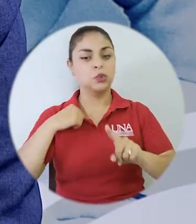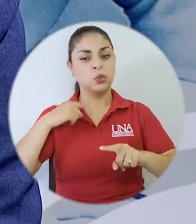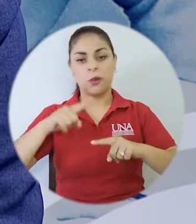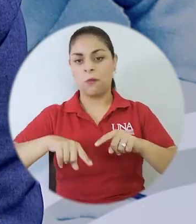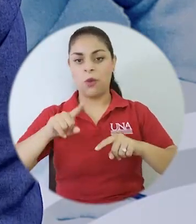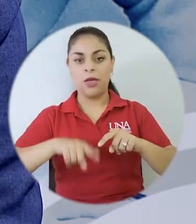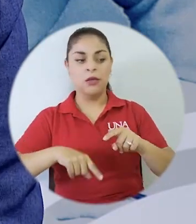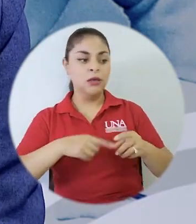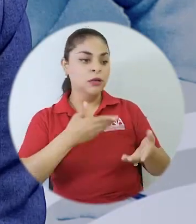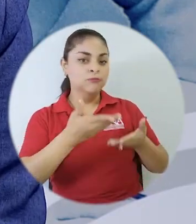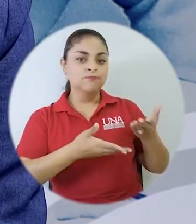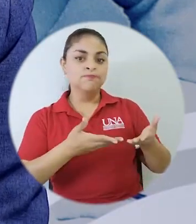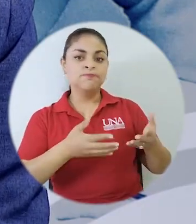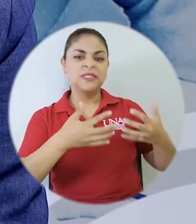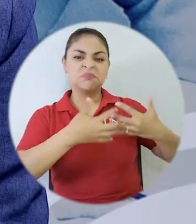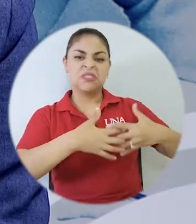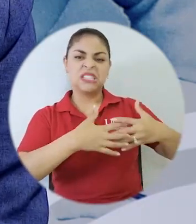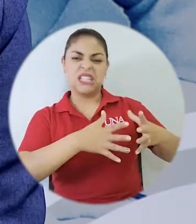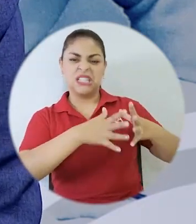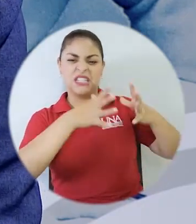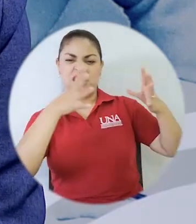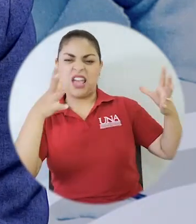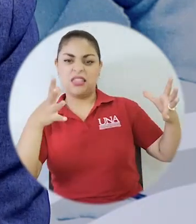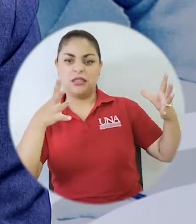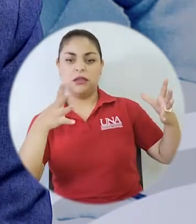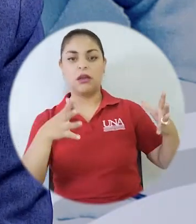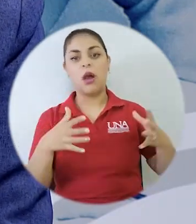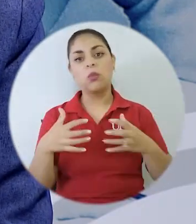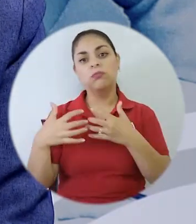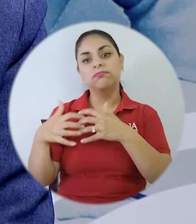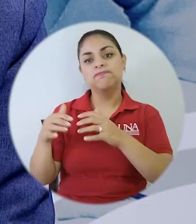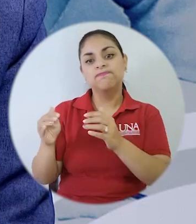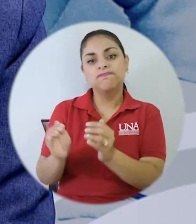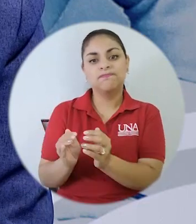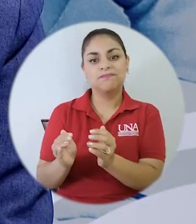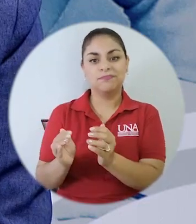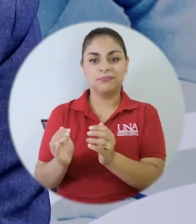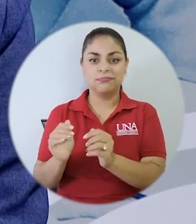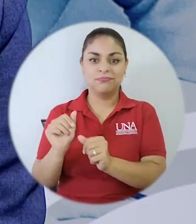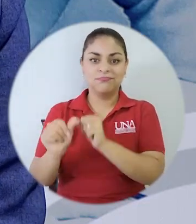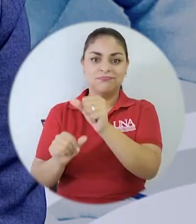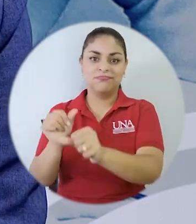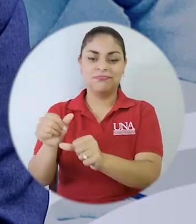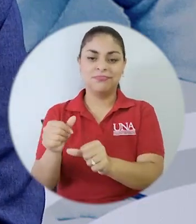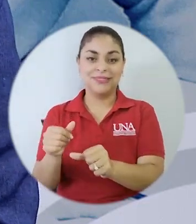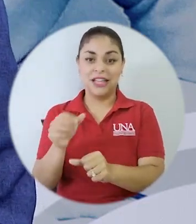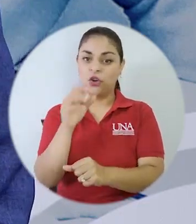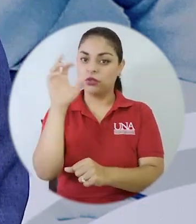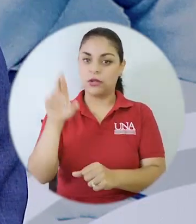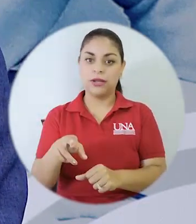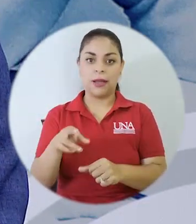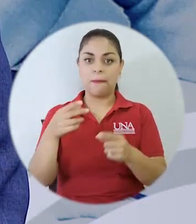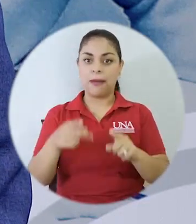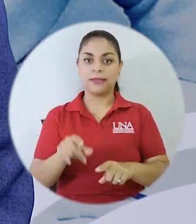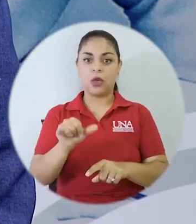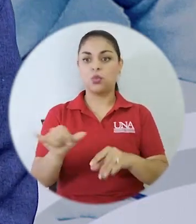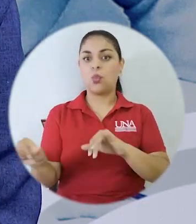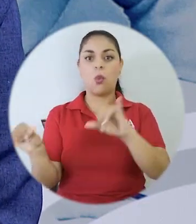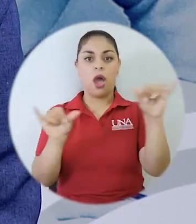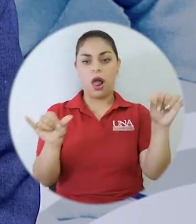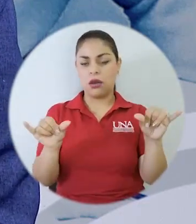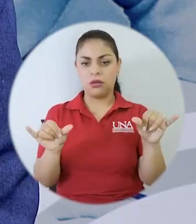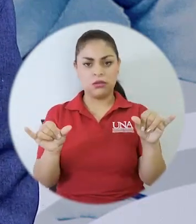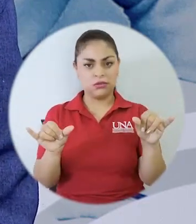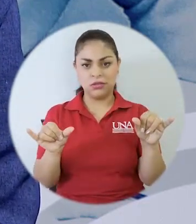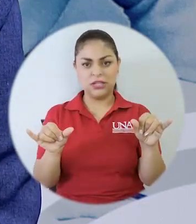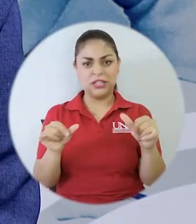puedo tratar a un empresario mediano o grande como tratamos a un emprendedor y a un micro. Y en Costa Rica sucede eso. Y eso